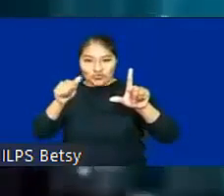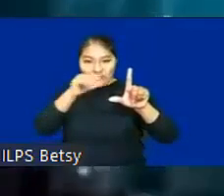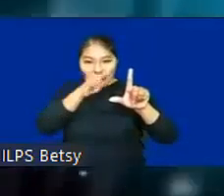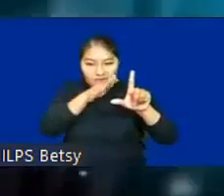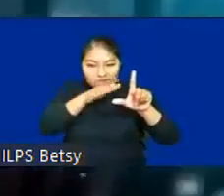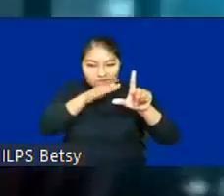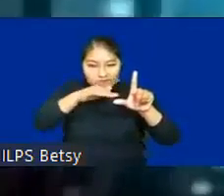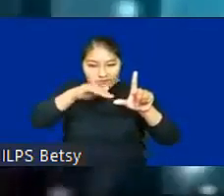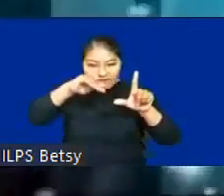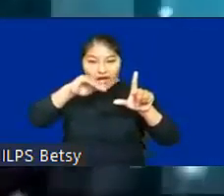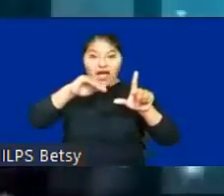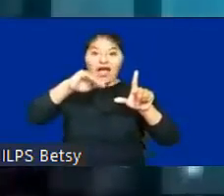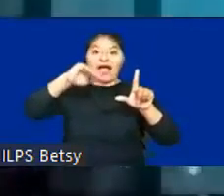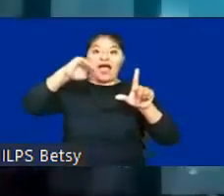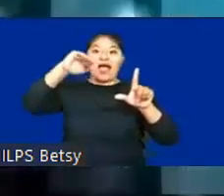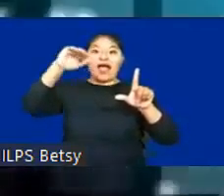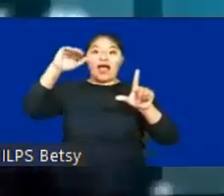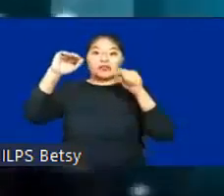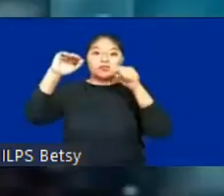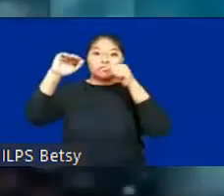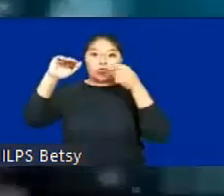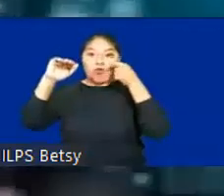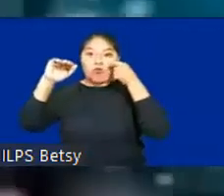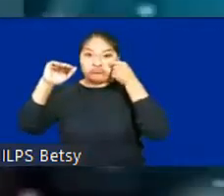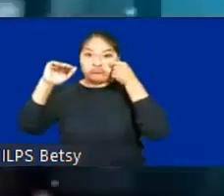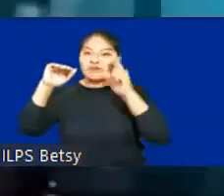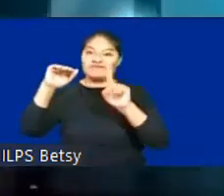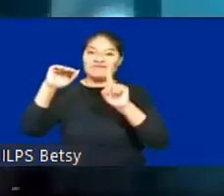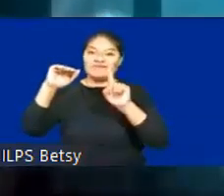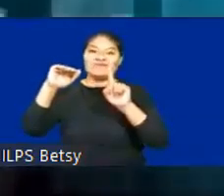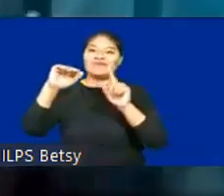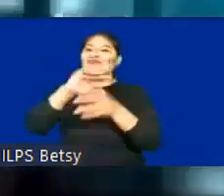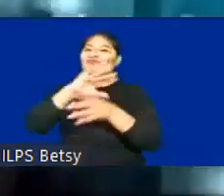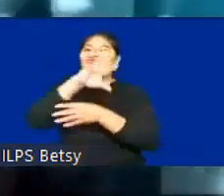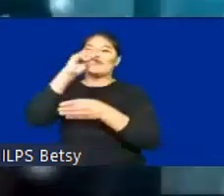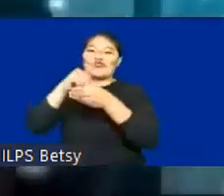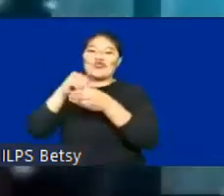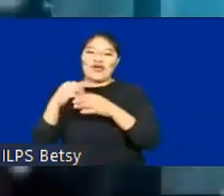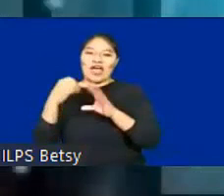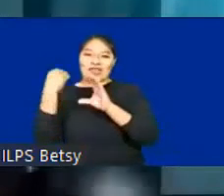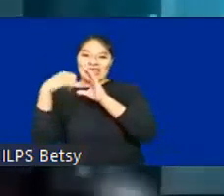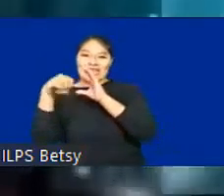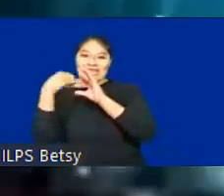virtual fue creciendo ascendentemente y